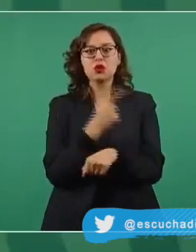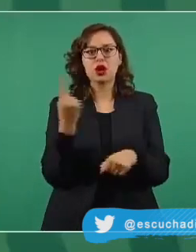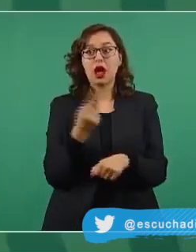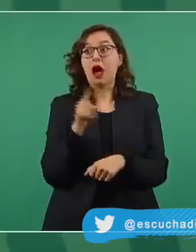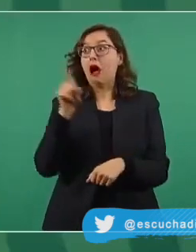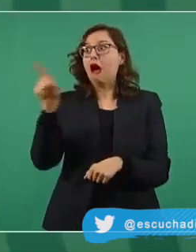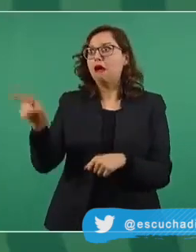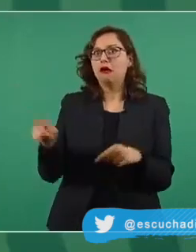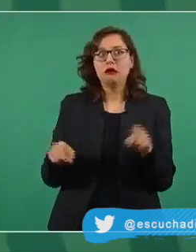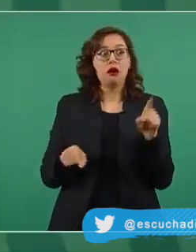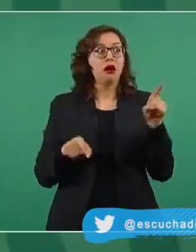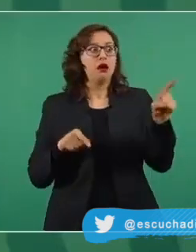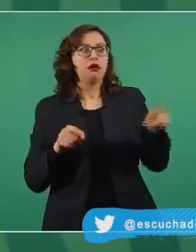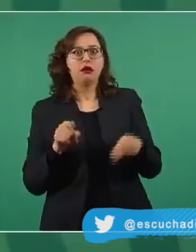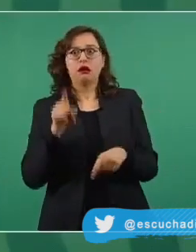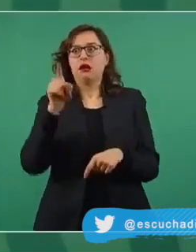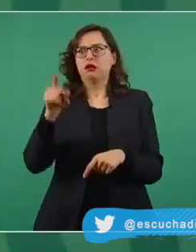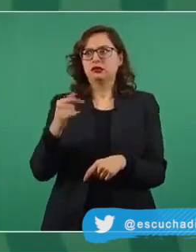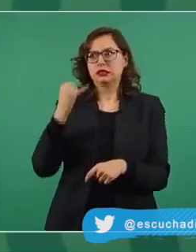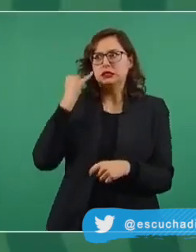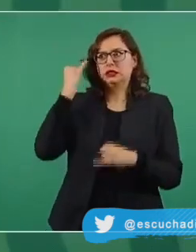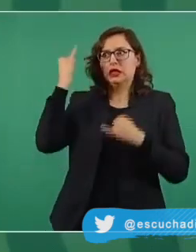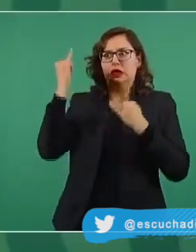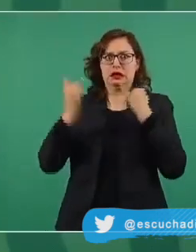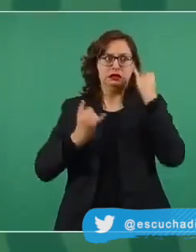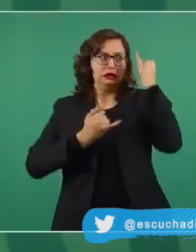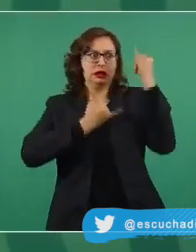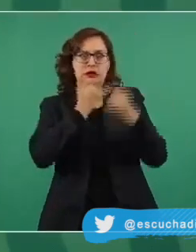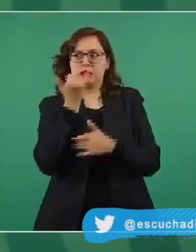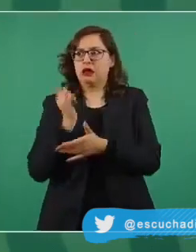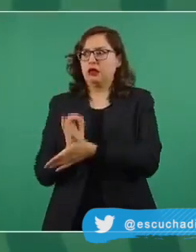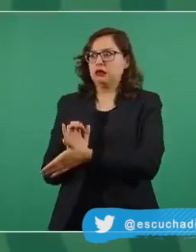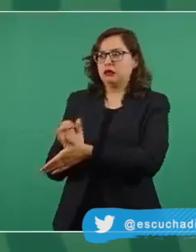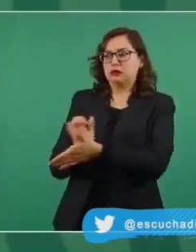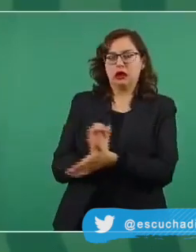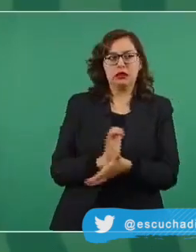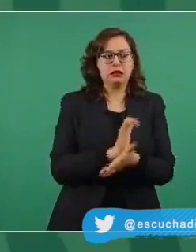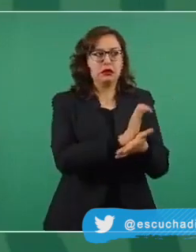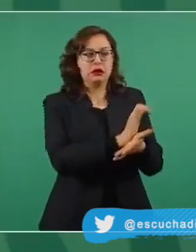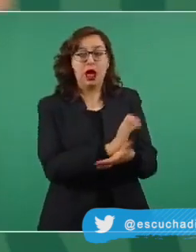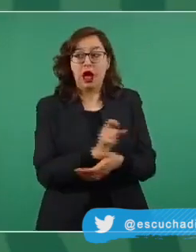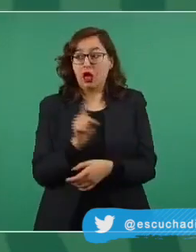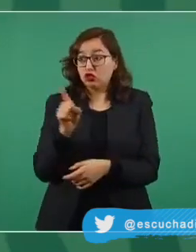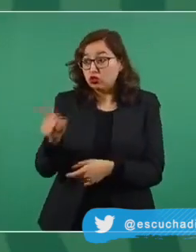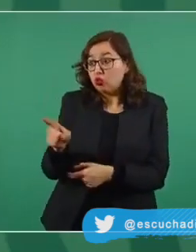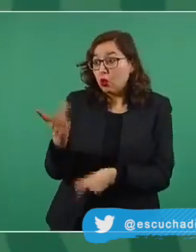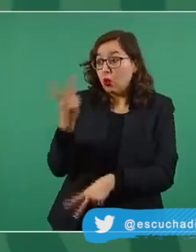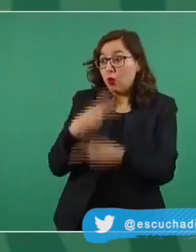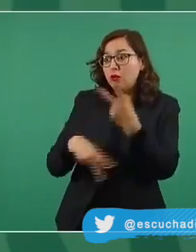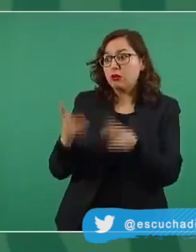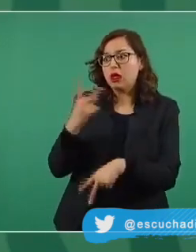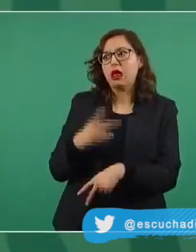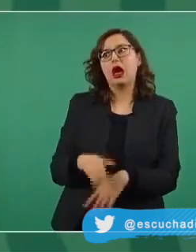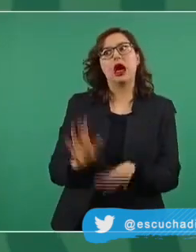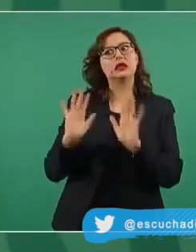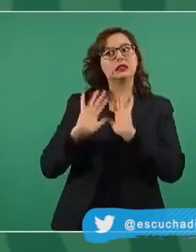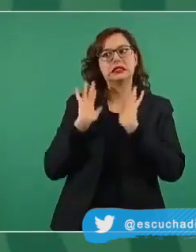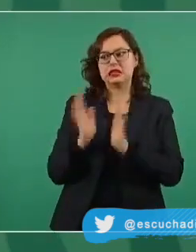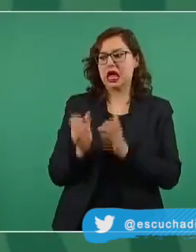camas generales y con ventilador mecánico, se redujo un punto porcentual para ubicarse en 29 y